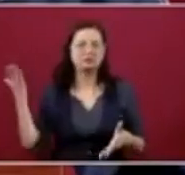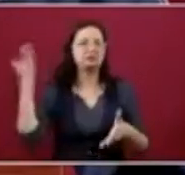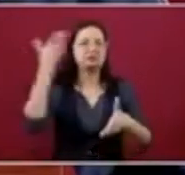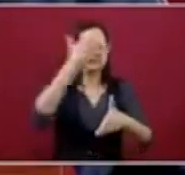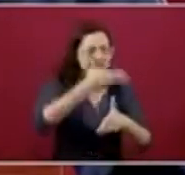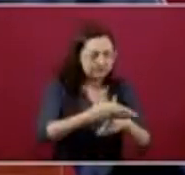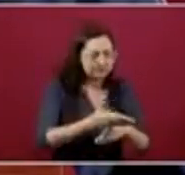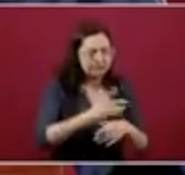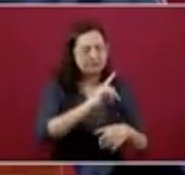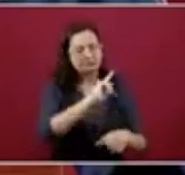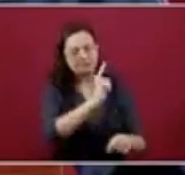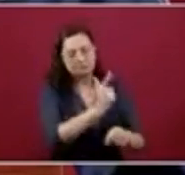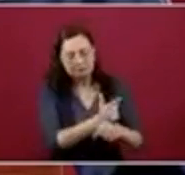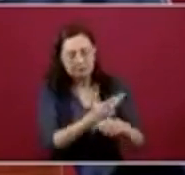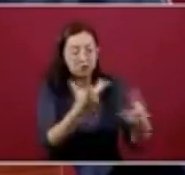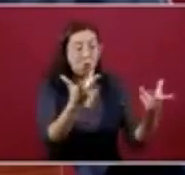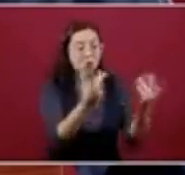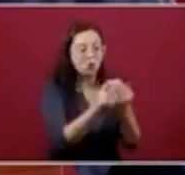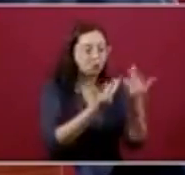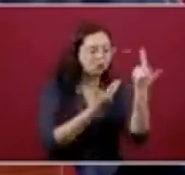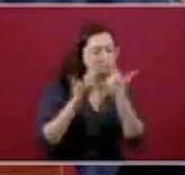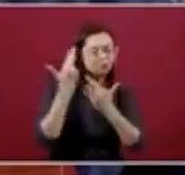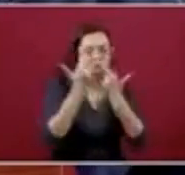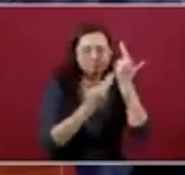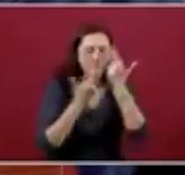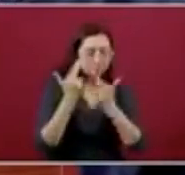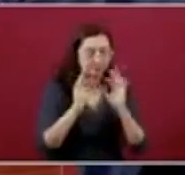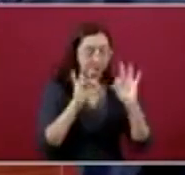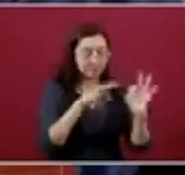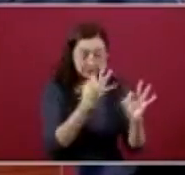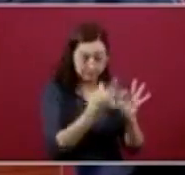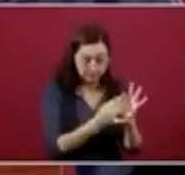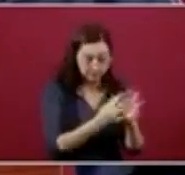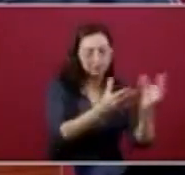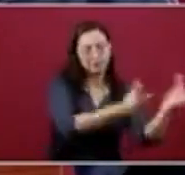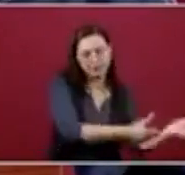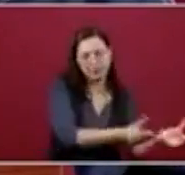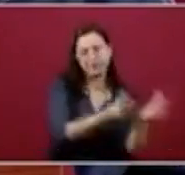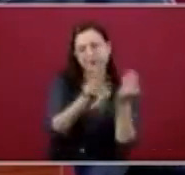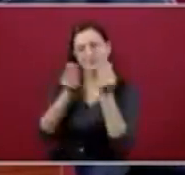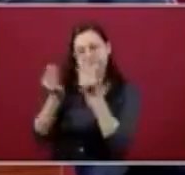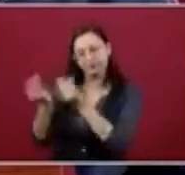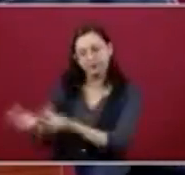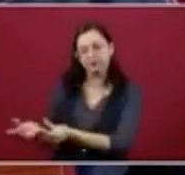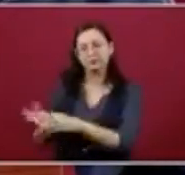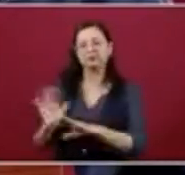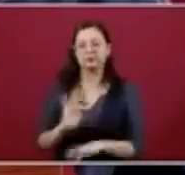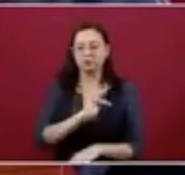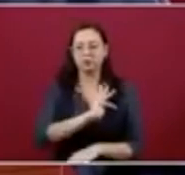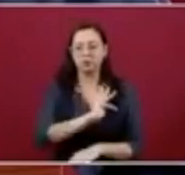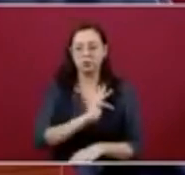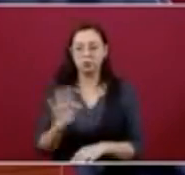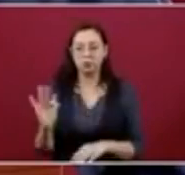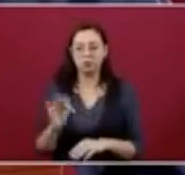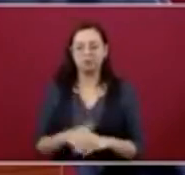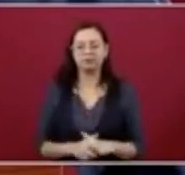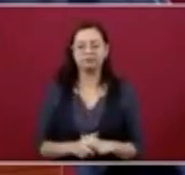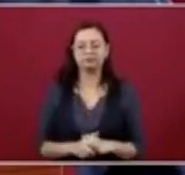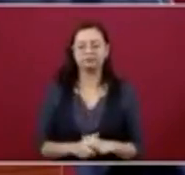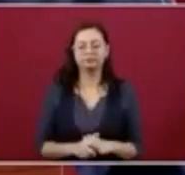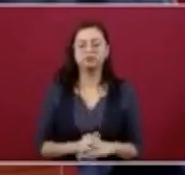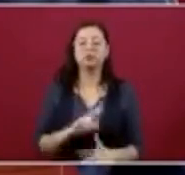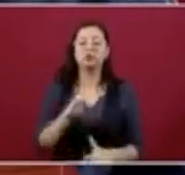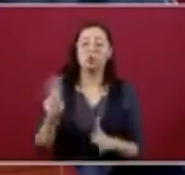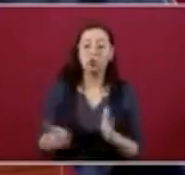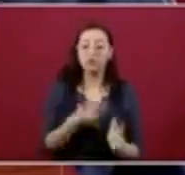un diagnóstico junto con ellos para que sea transferida esa documentación. Les